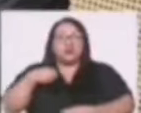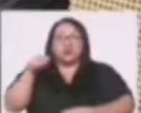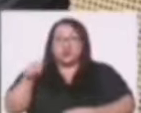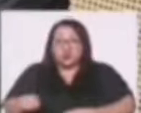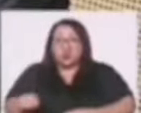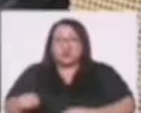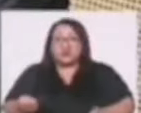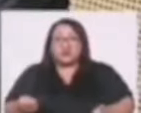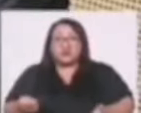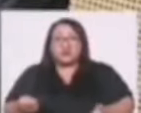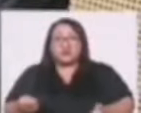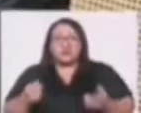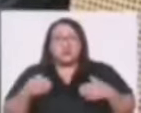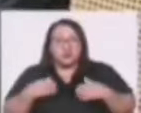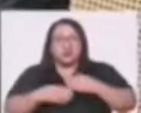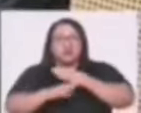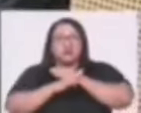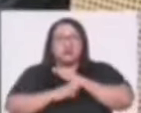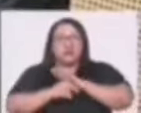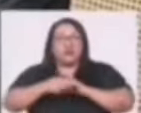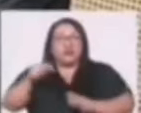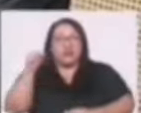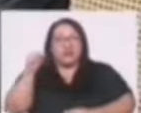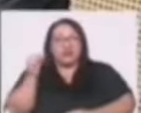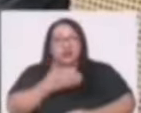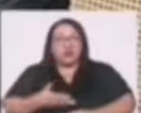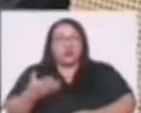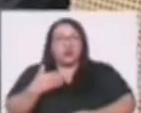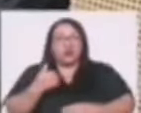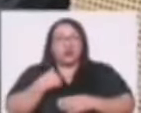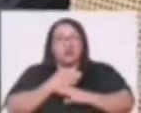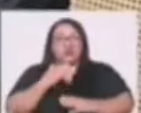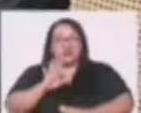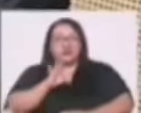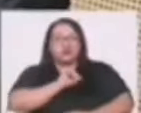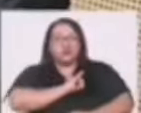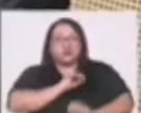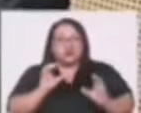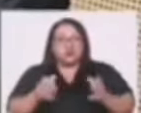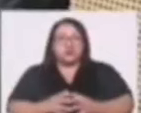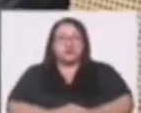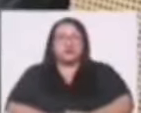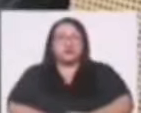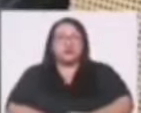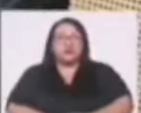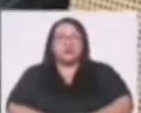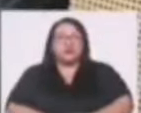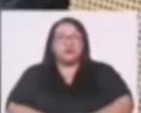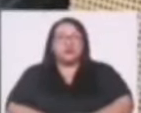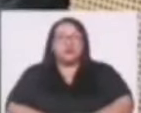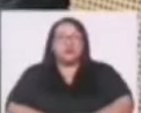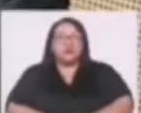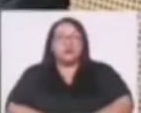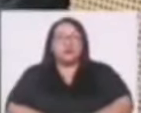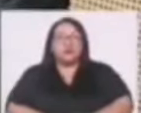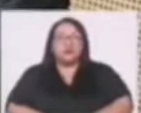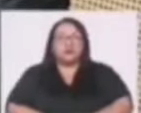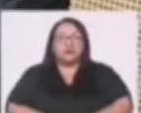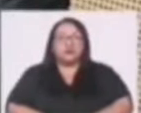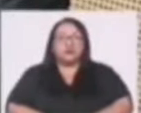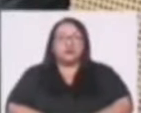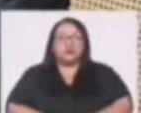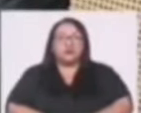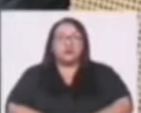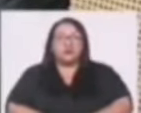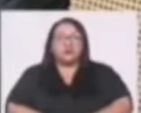de Justicia, y voy en defensa del derecho a la defensa institucional. Deseo partir,